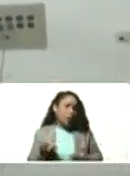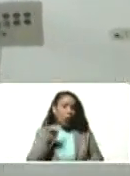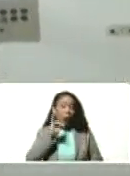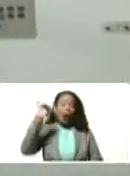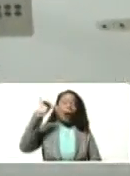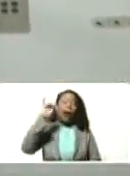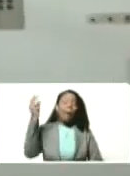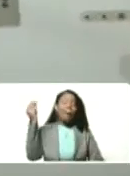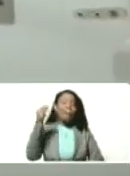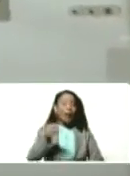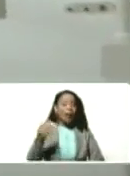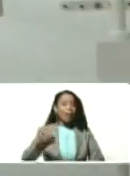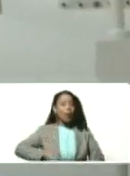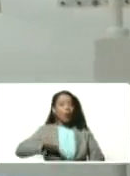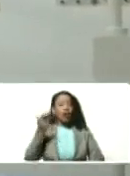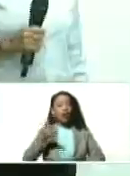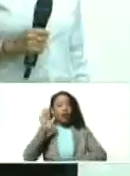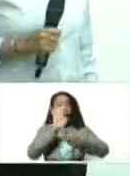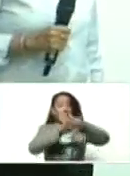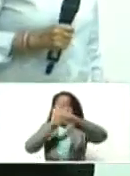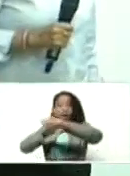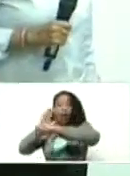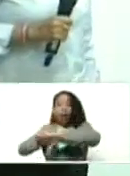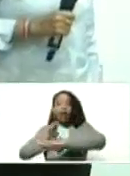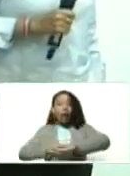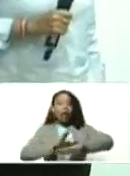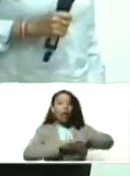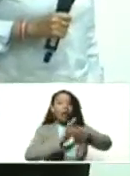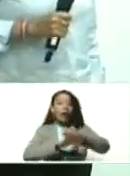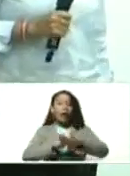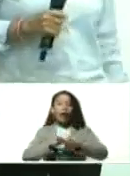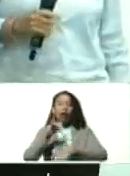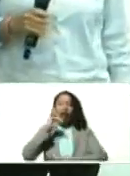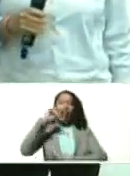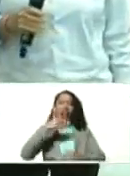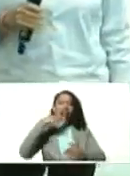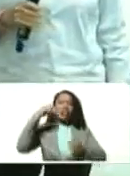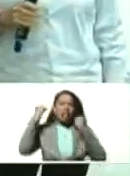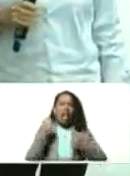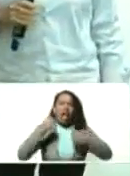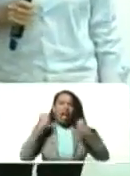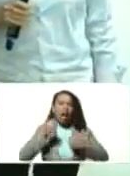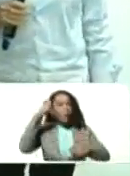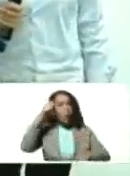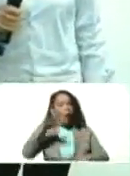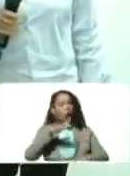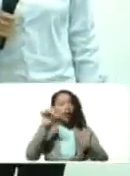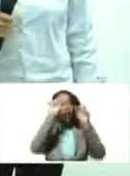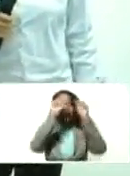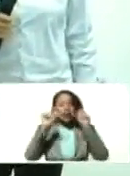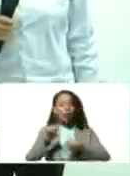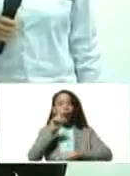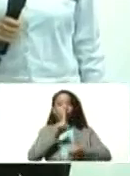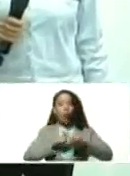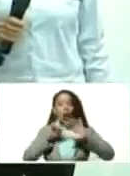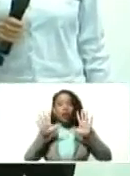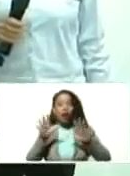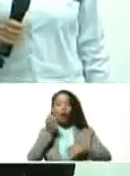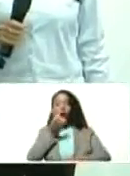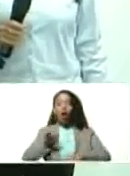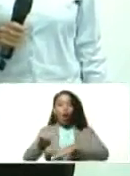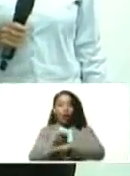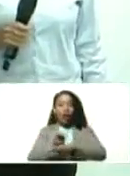más importantes, de las alertas, de los reclamos más importantes de nuestro pueblo a través del sistema del 1x10 del buen